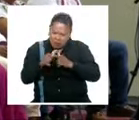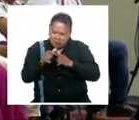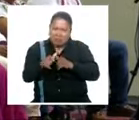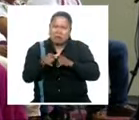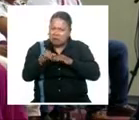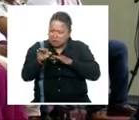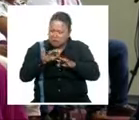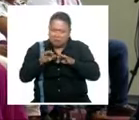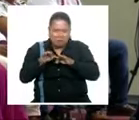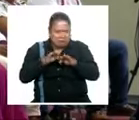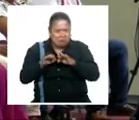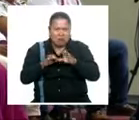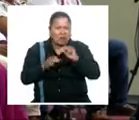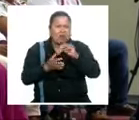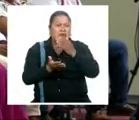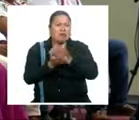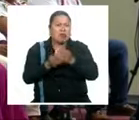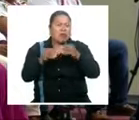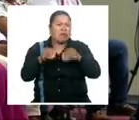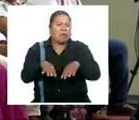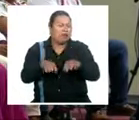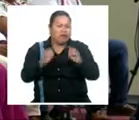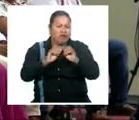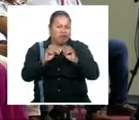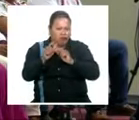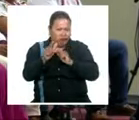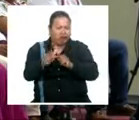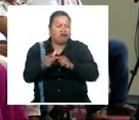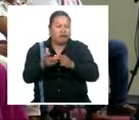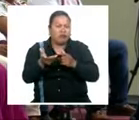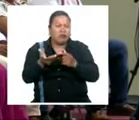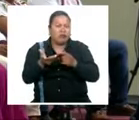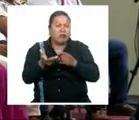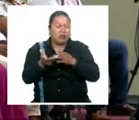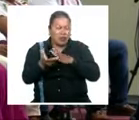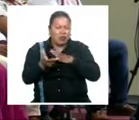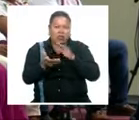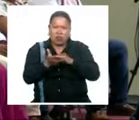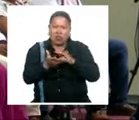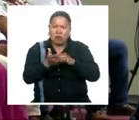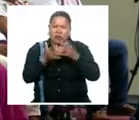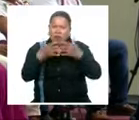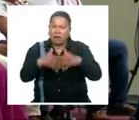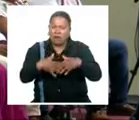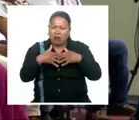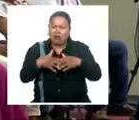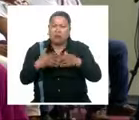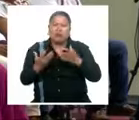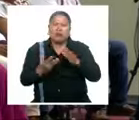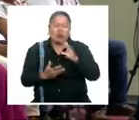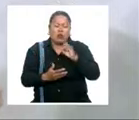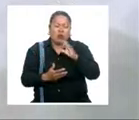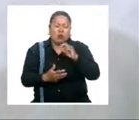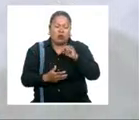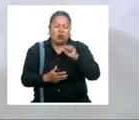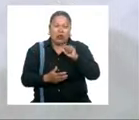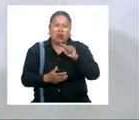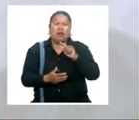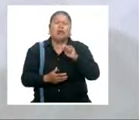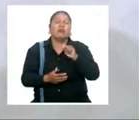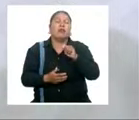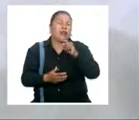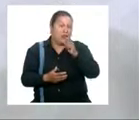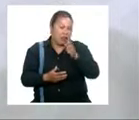trabajos. No se han detenido. Está la empresa trabajando, la empresa Coconal,